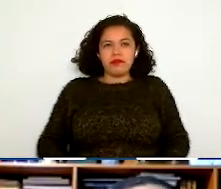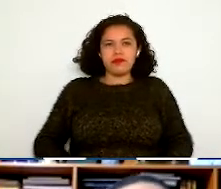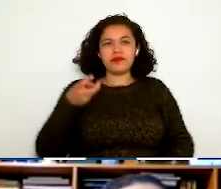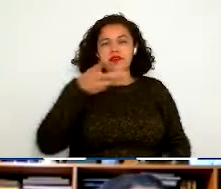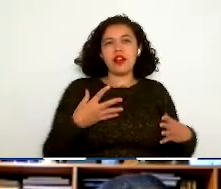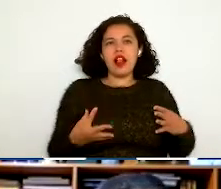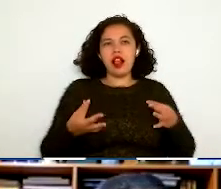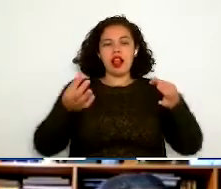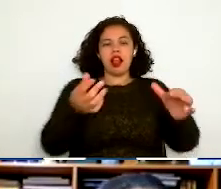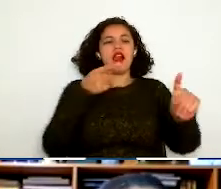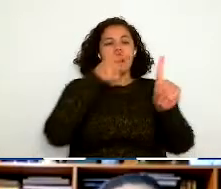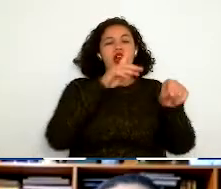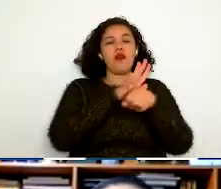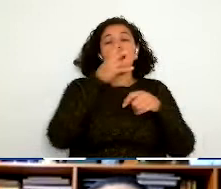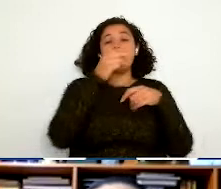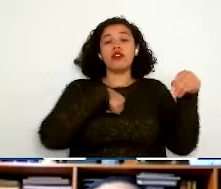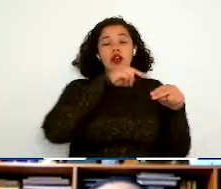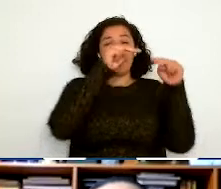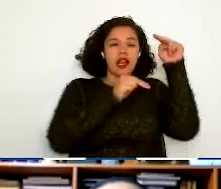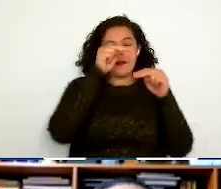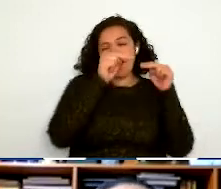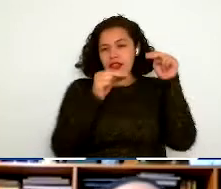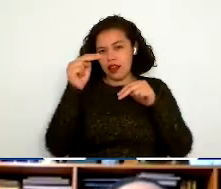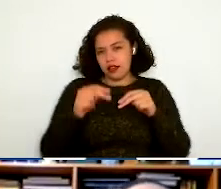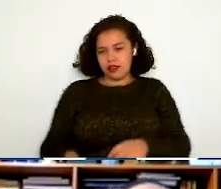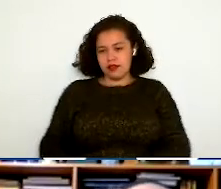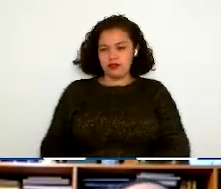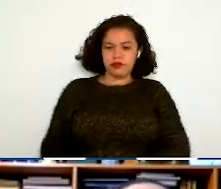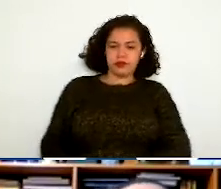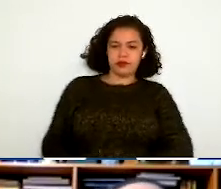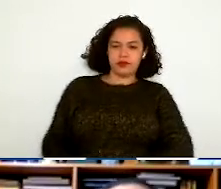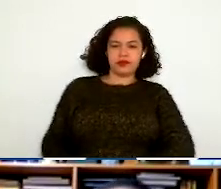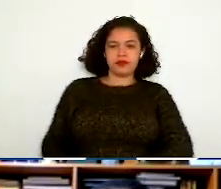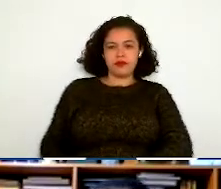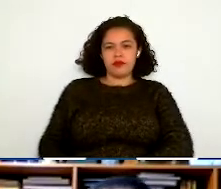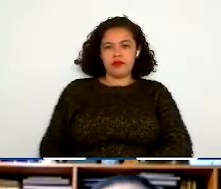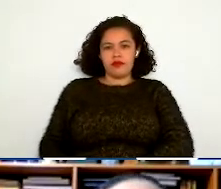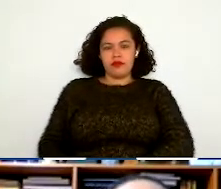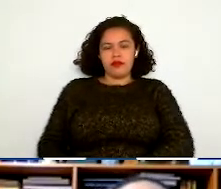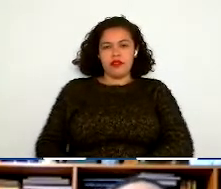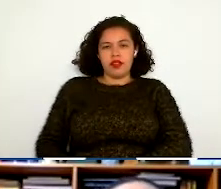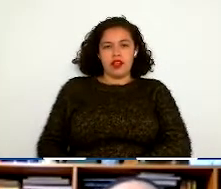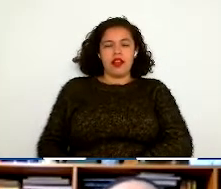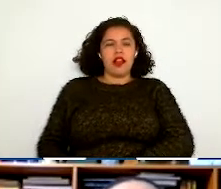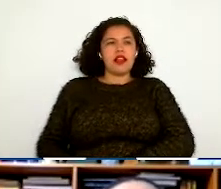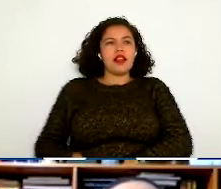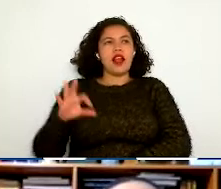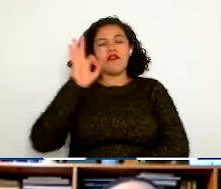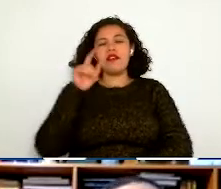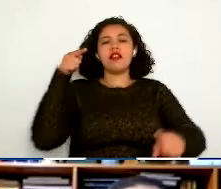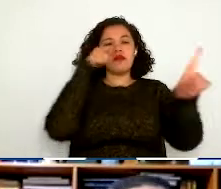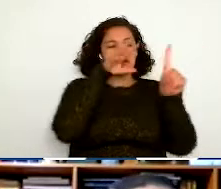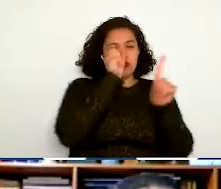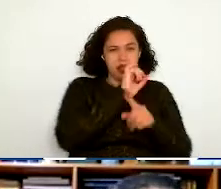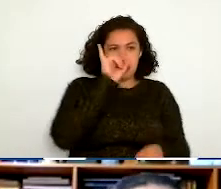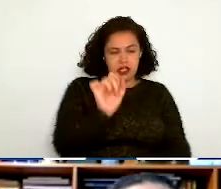ser medir. Medir incluso si alcanzamos las metas, ¿no? Si